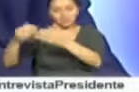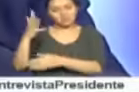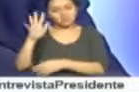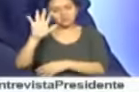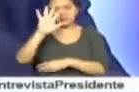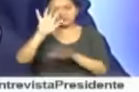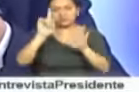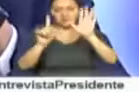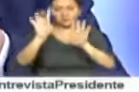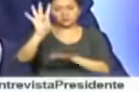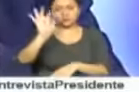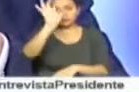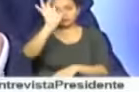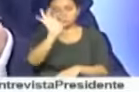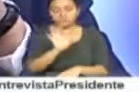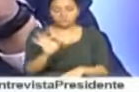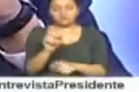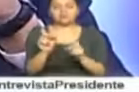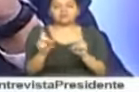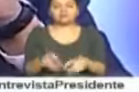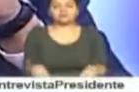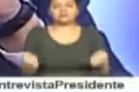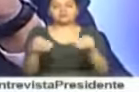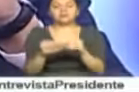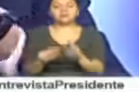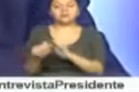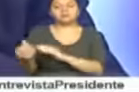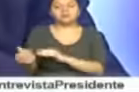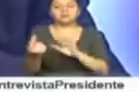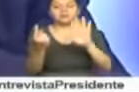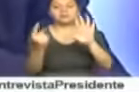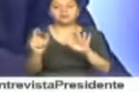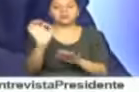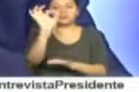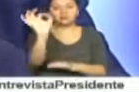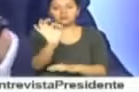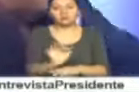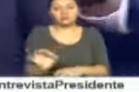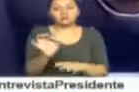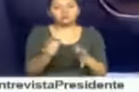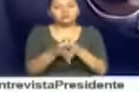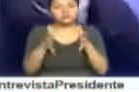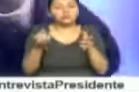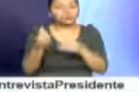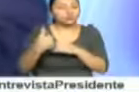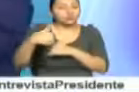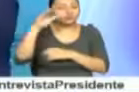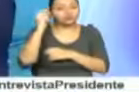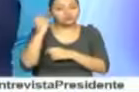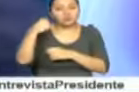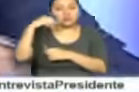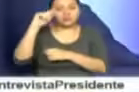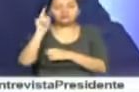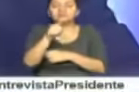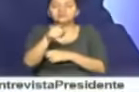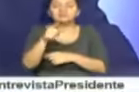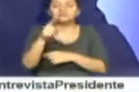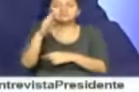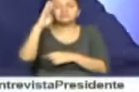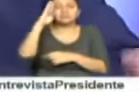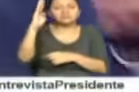del 64%, hay que dar un subsidio directo del 60%. Son centenas de millones. Cuando Livio Espinosa, este comandante